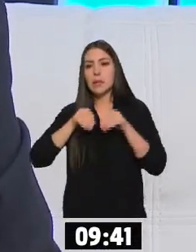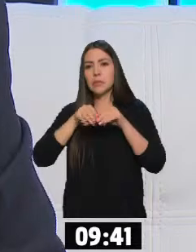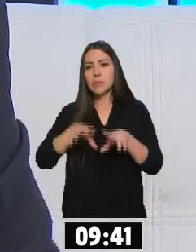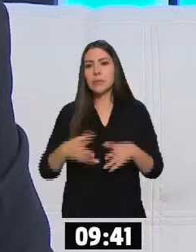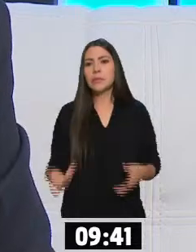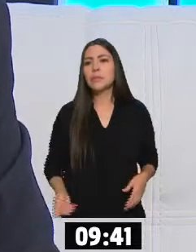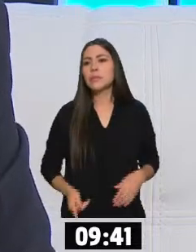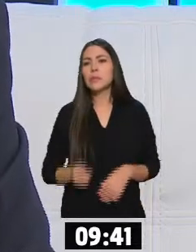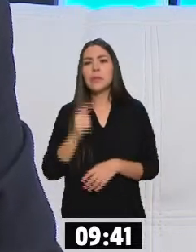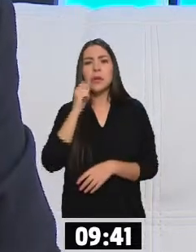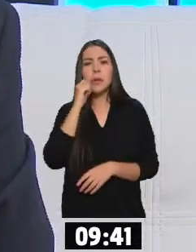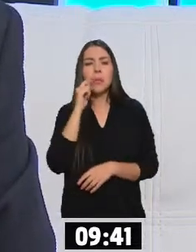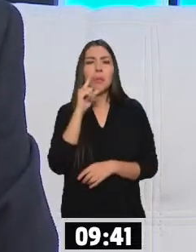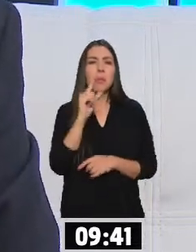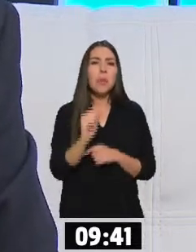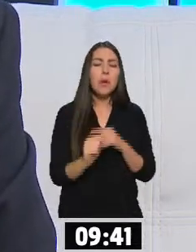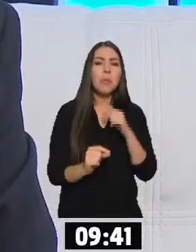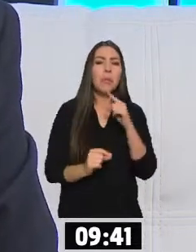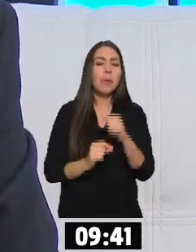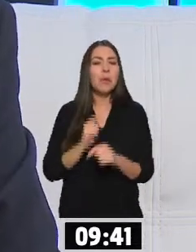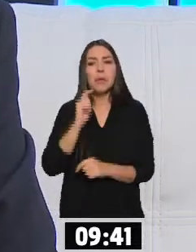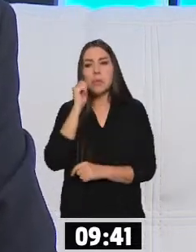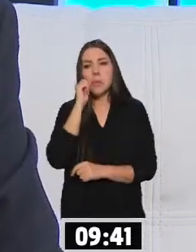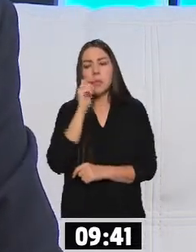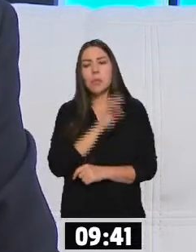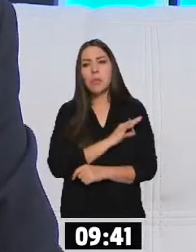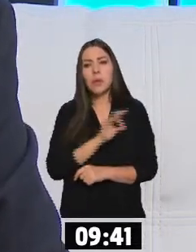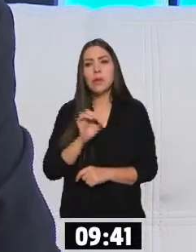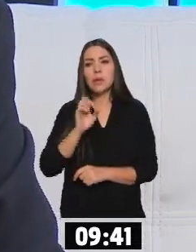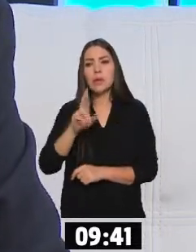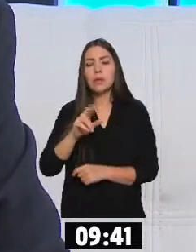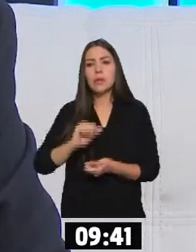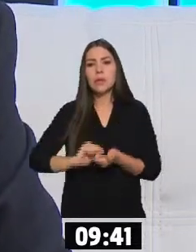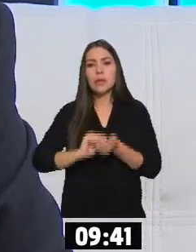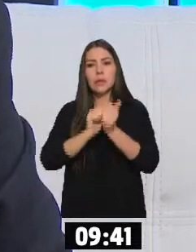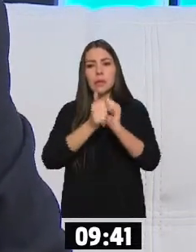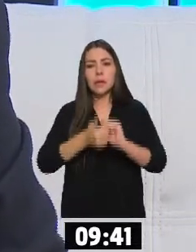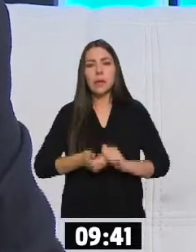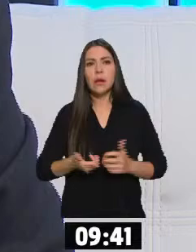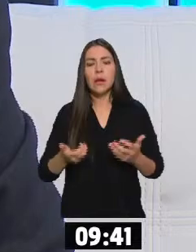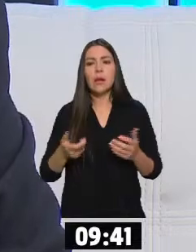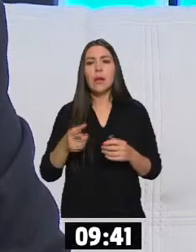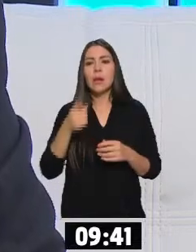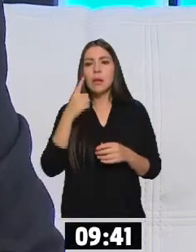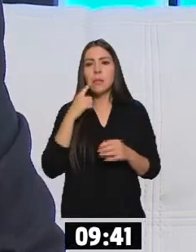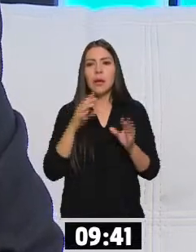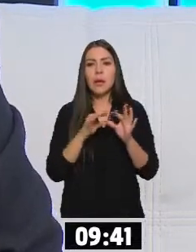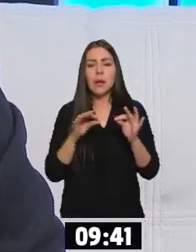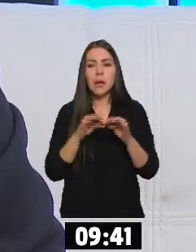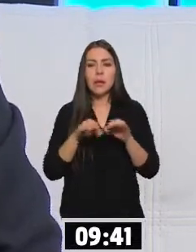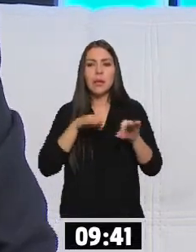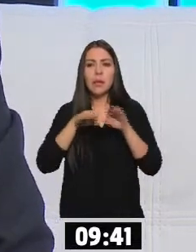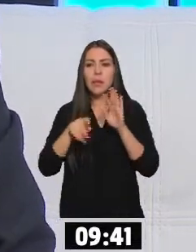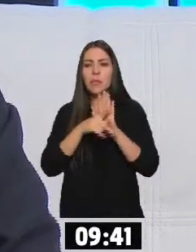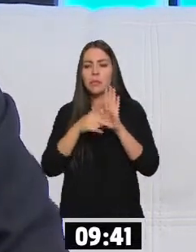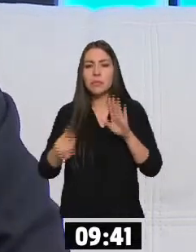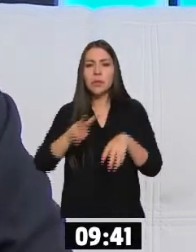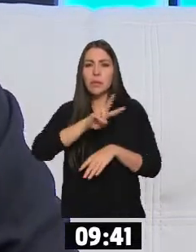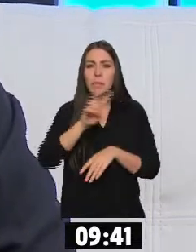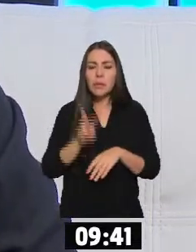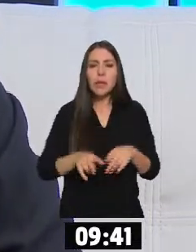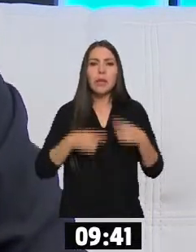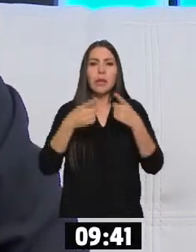sea gota a gota, pero tenemos posibilidades de construir un discurso periodístico,